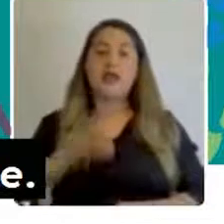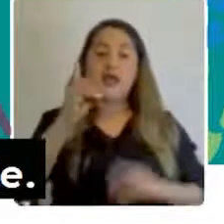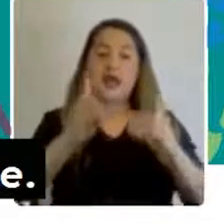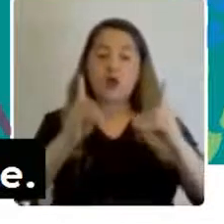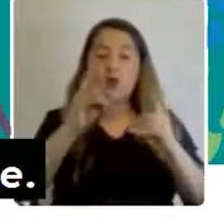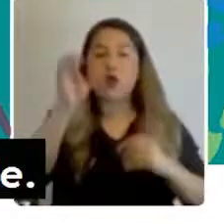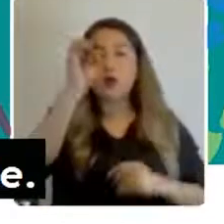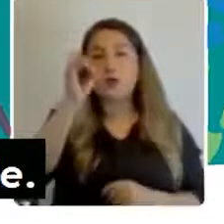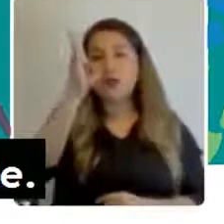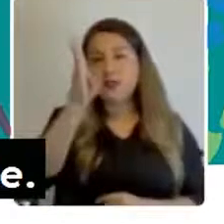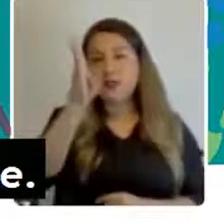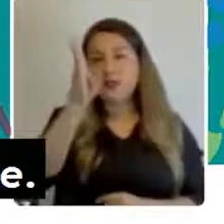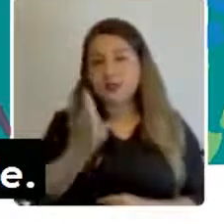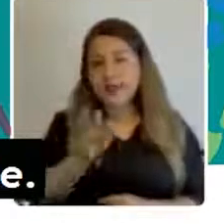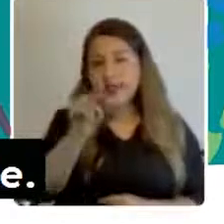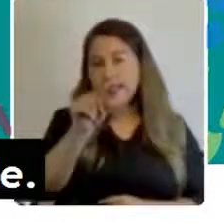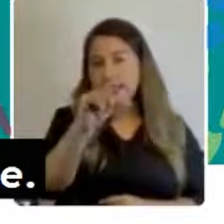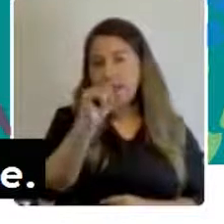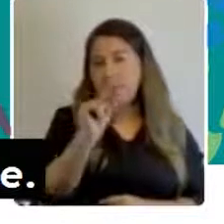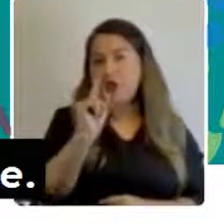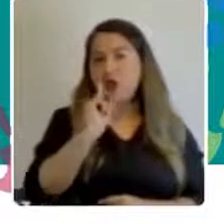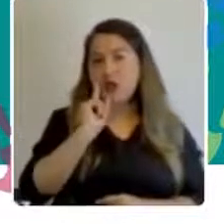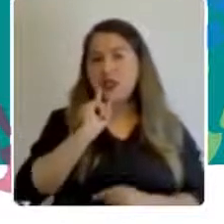un tratamiento aprobado disponible.